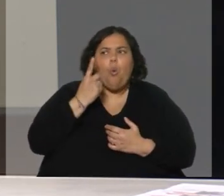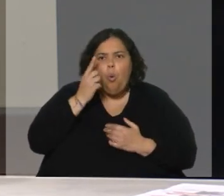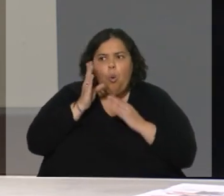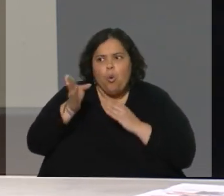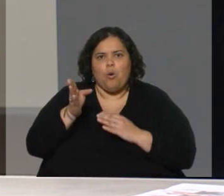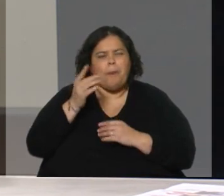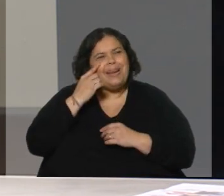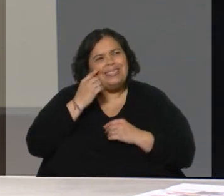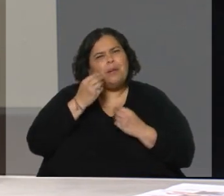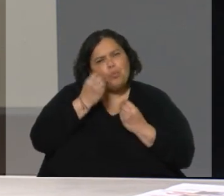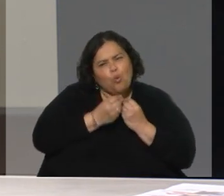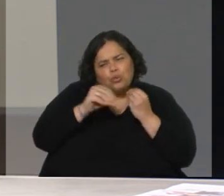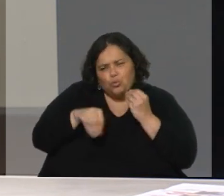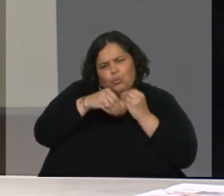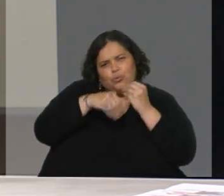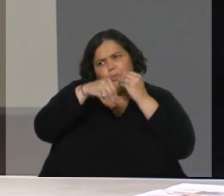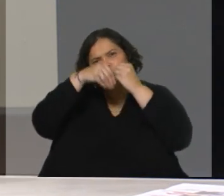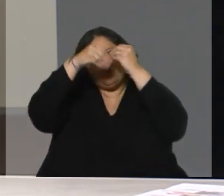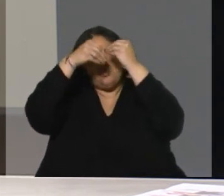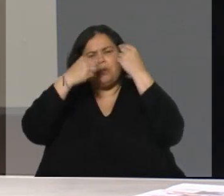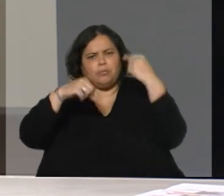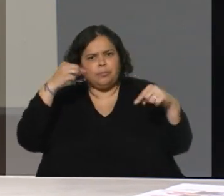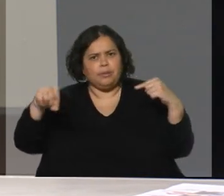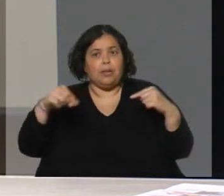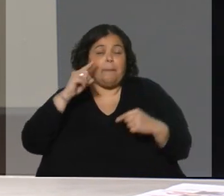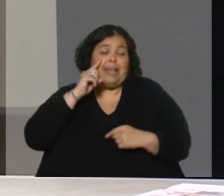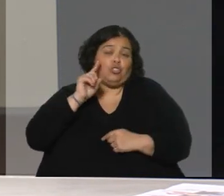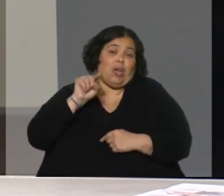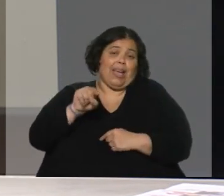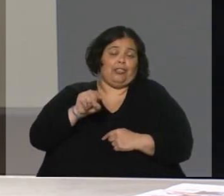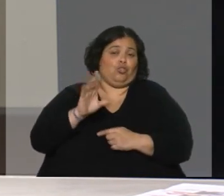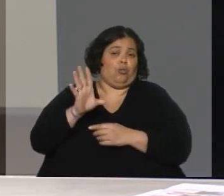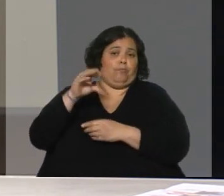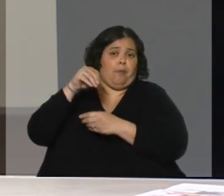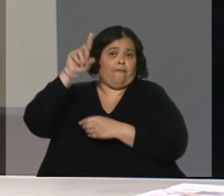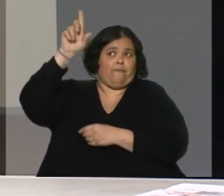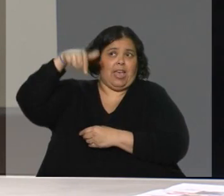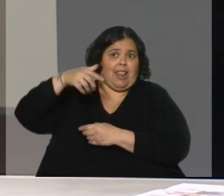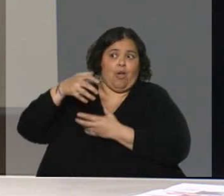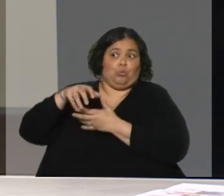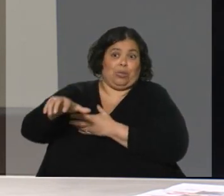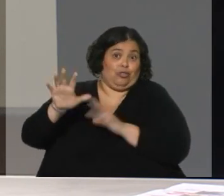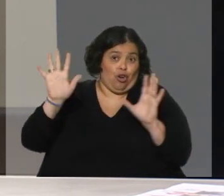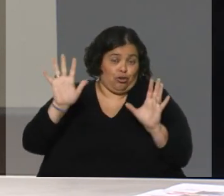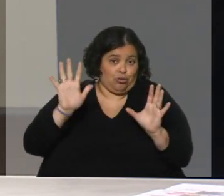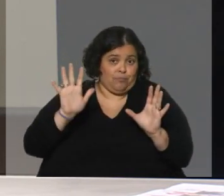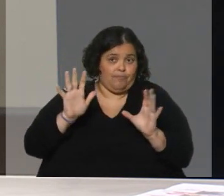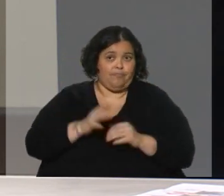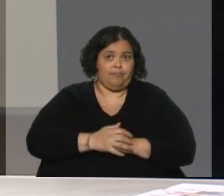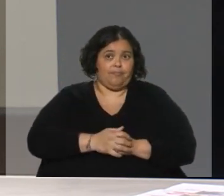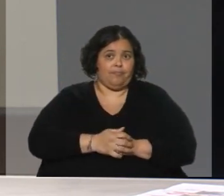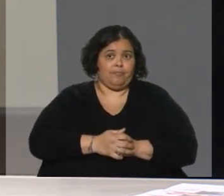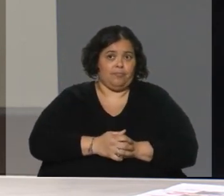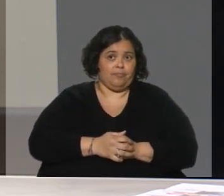todo esas cosas que suceden en la fiscalía provienen de un sector que a ver estamos manejandonos con una lógica